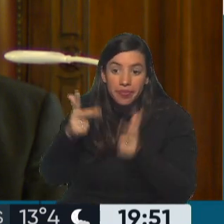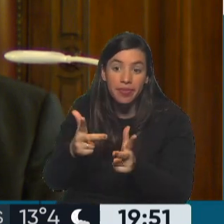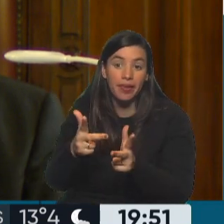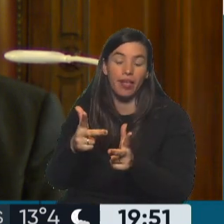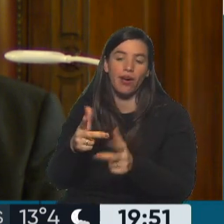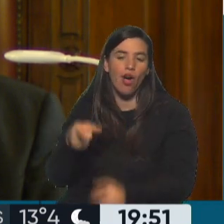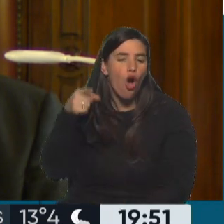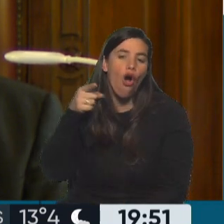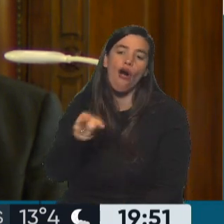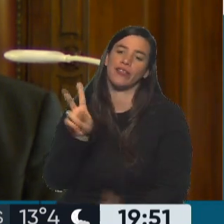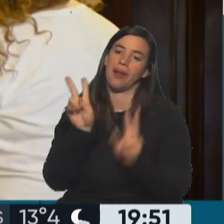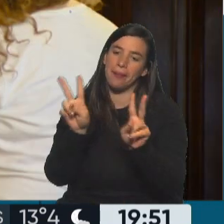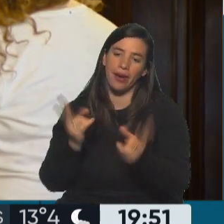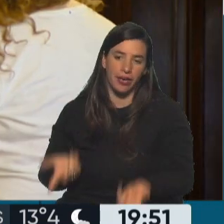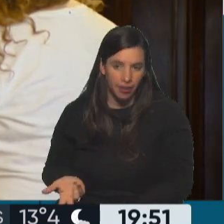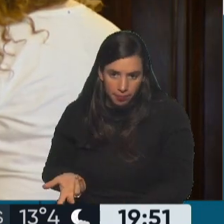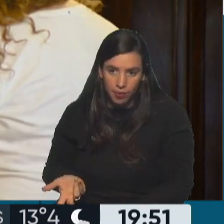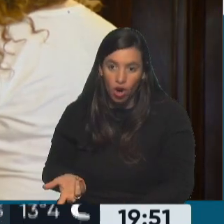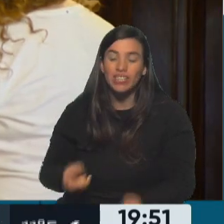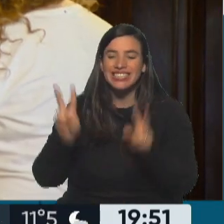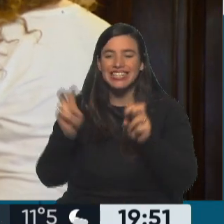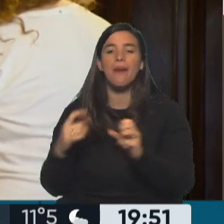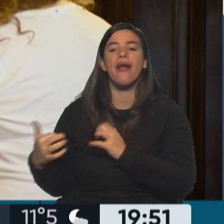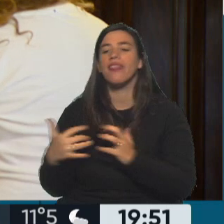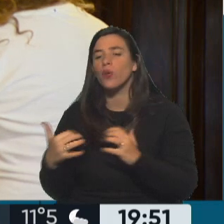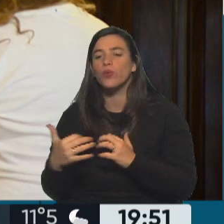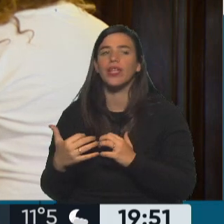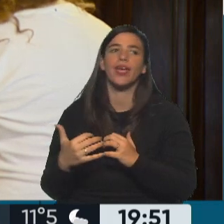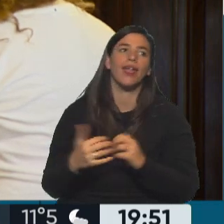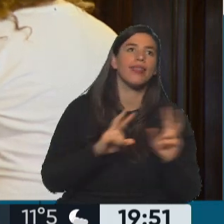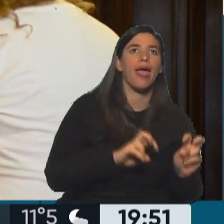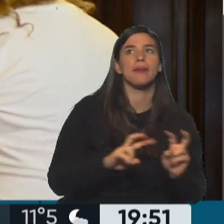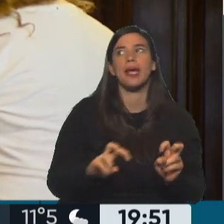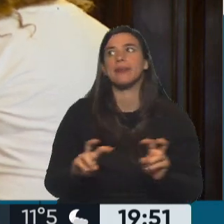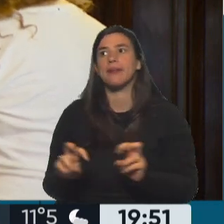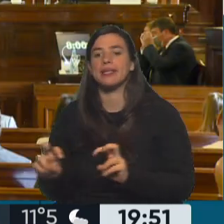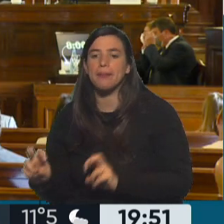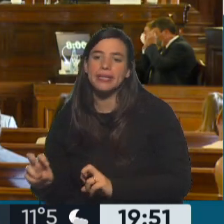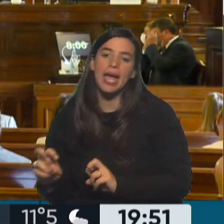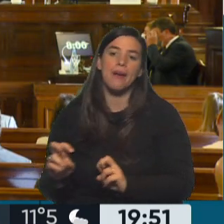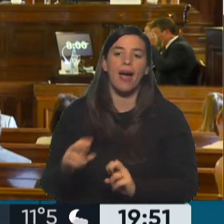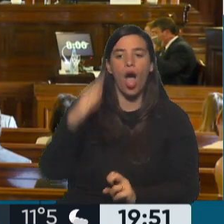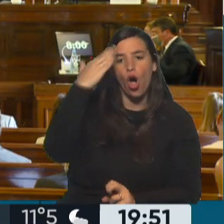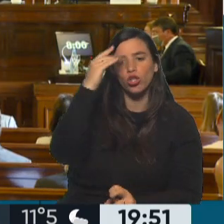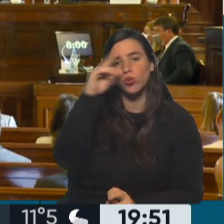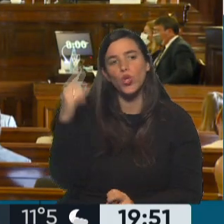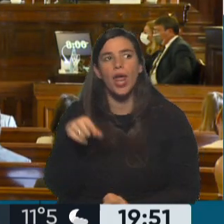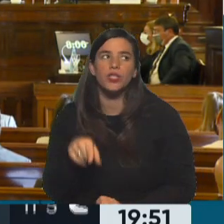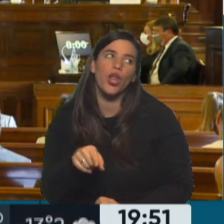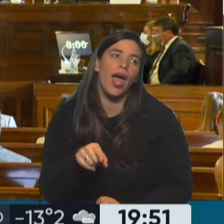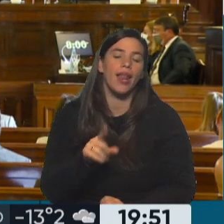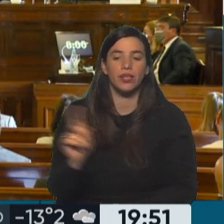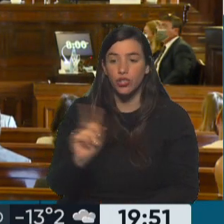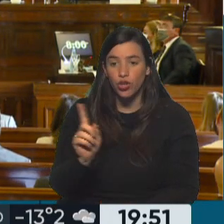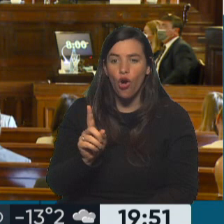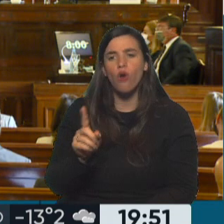peronismo. No es que están discutiendo una cosa, la otra, una coma de la Constitución. Van